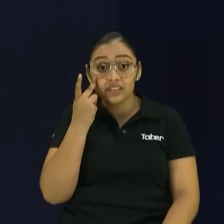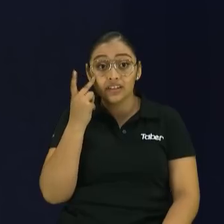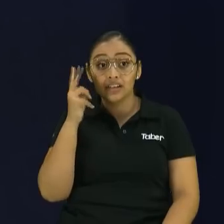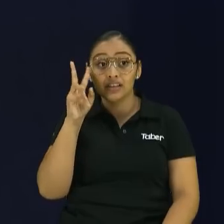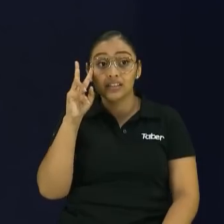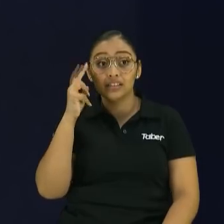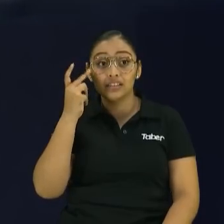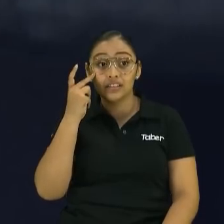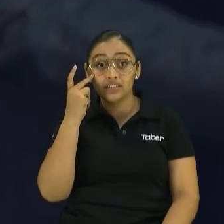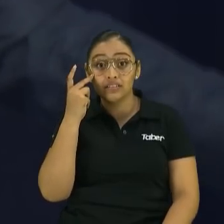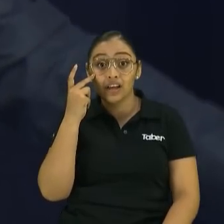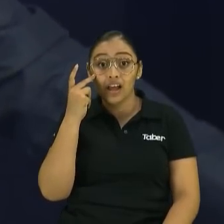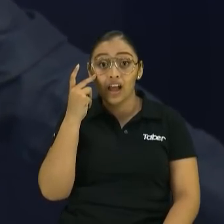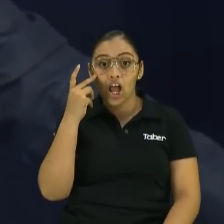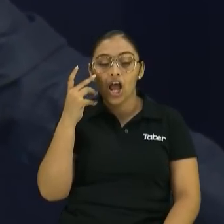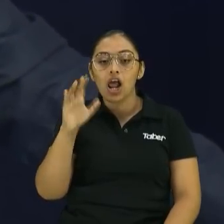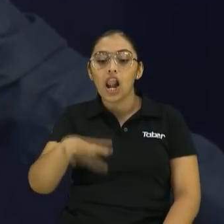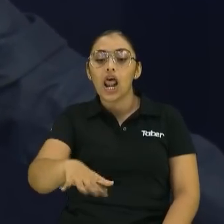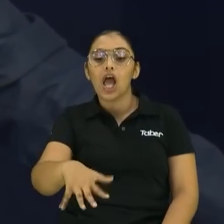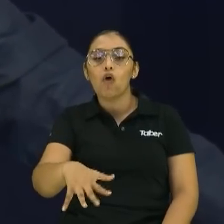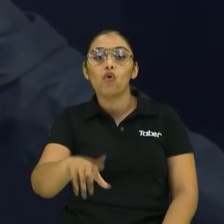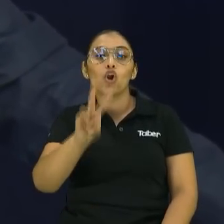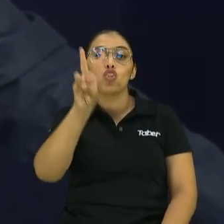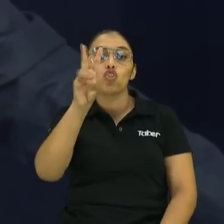ser tirada con las dos manos